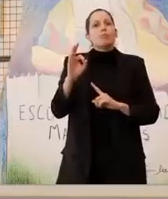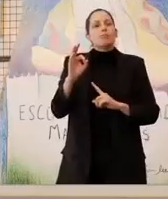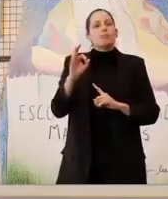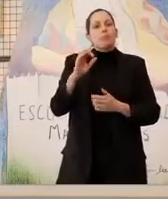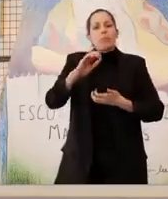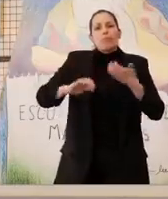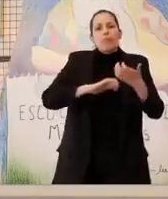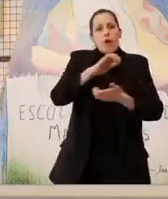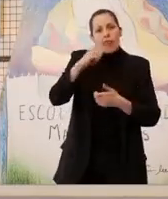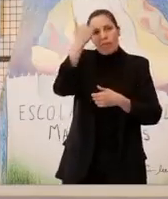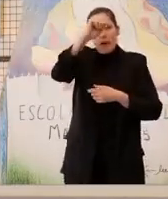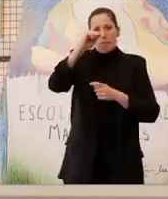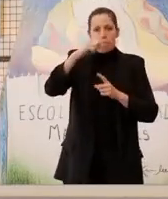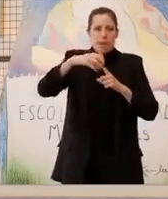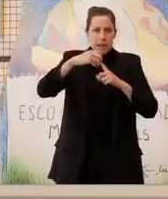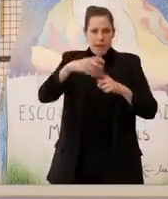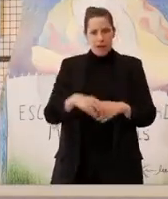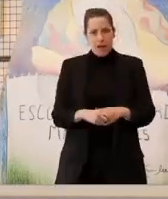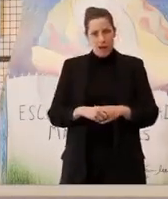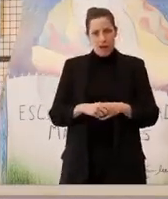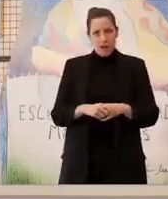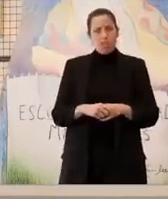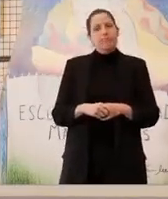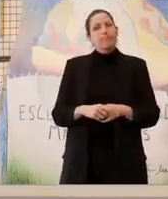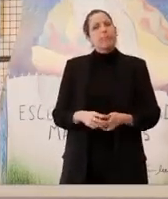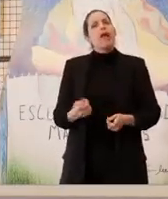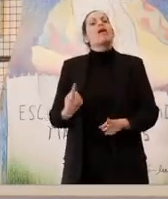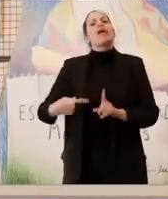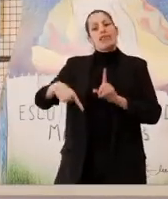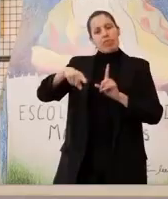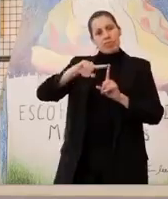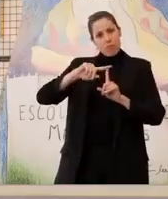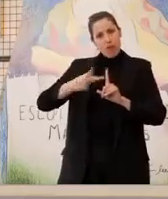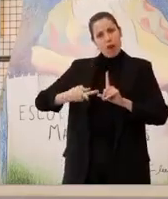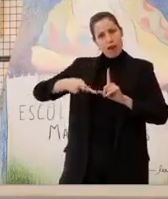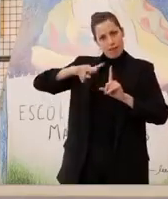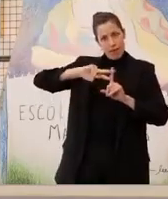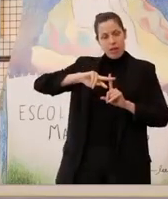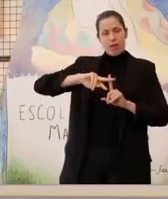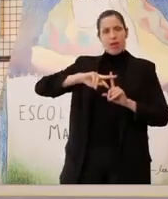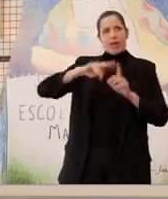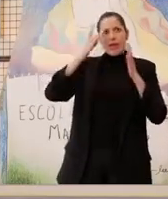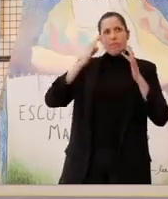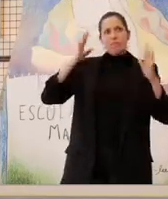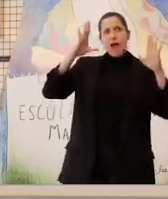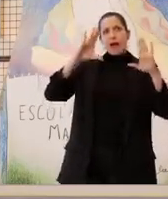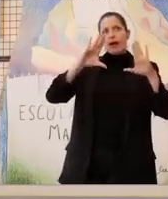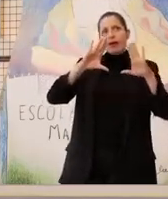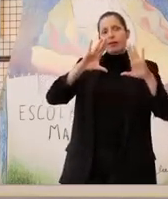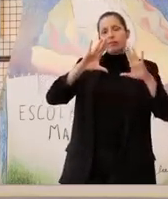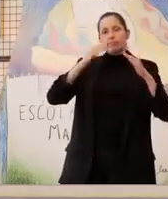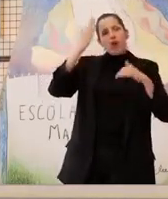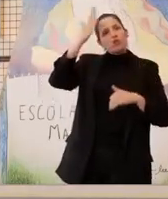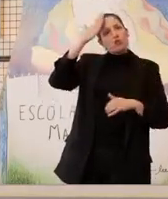nos devuelven la imagen de un sujeto político feminista único Y creo que eso es fundamental para